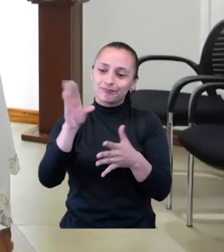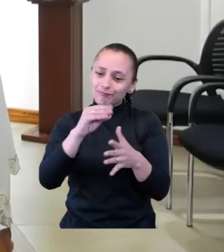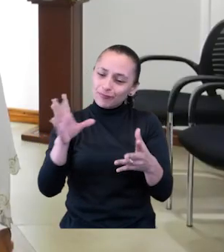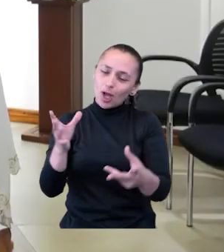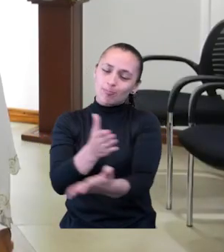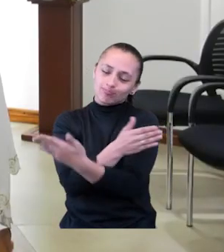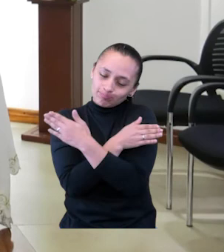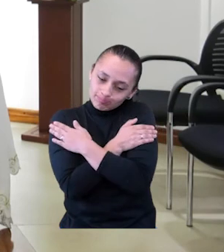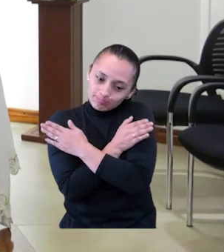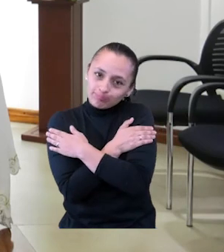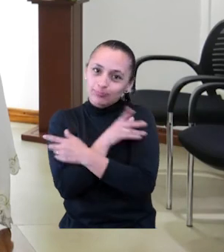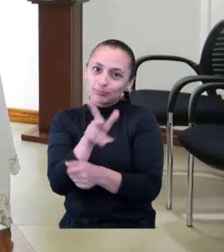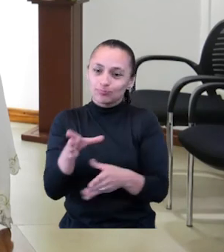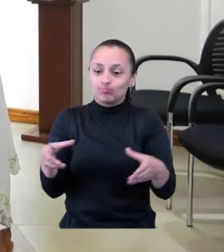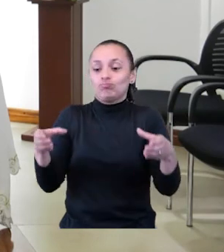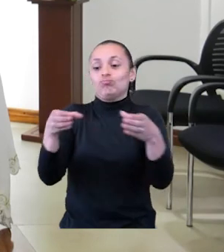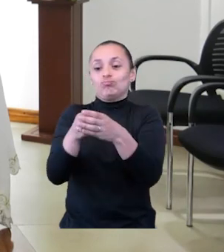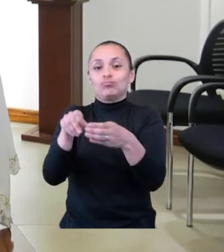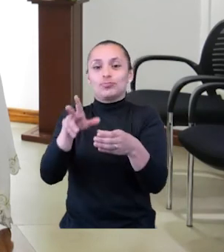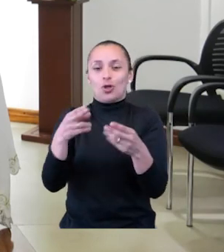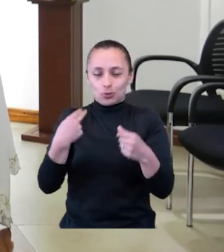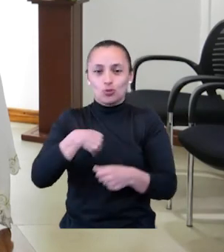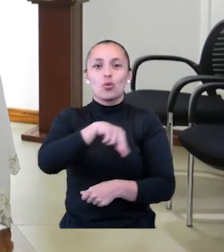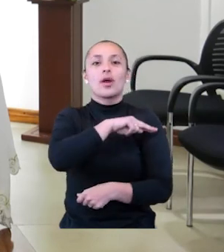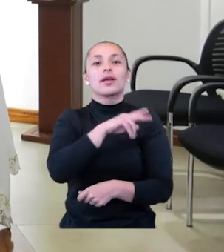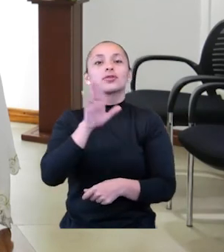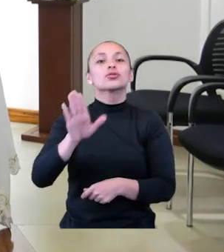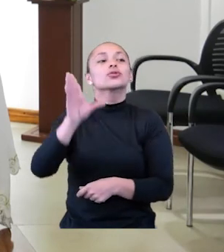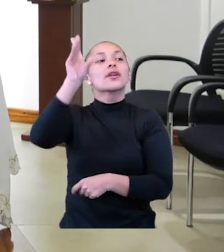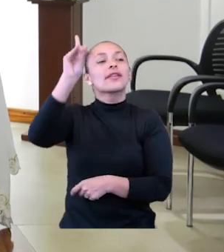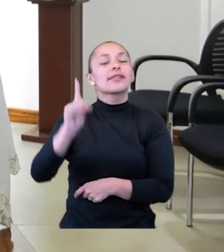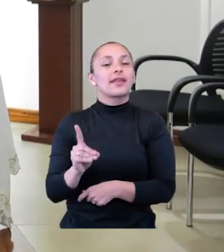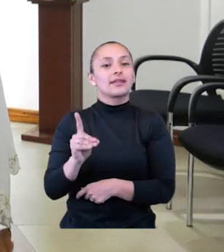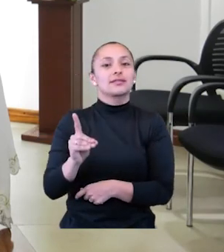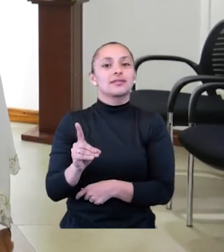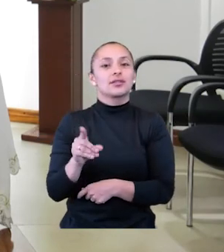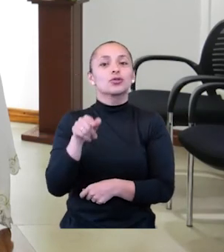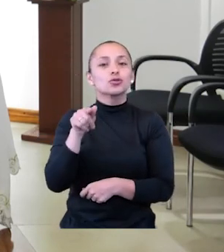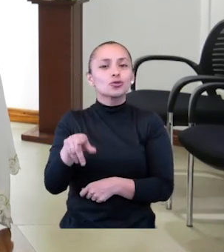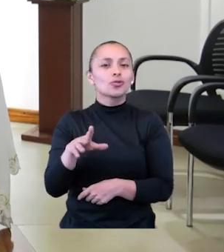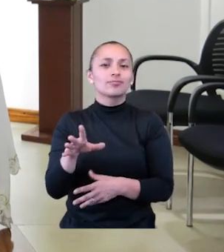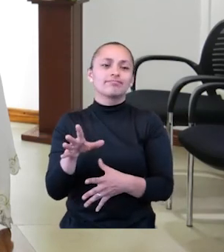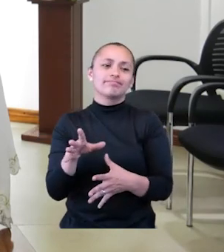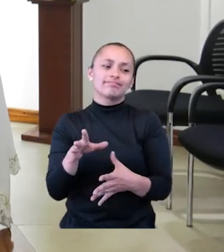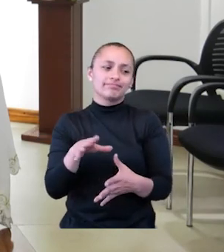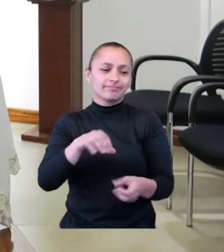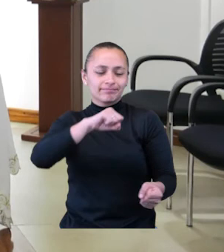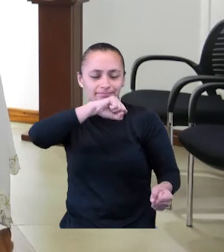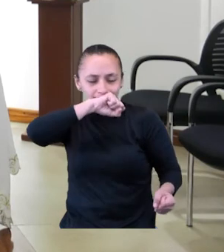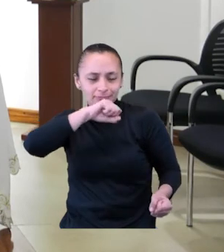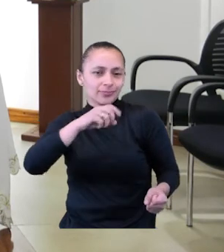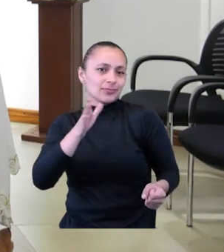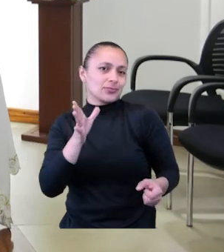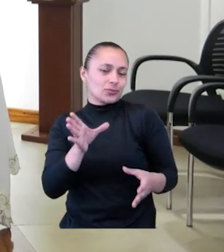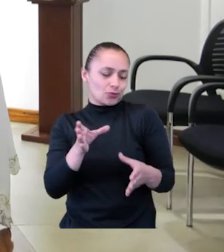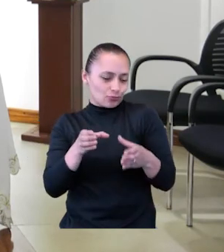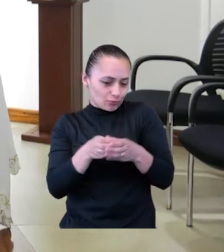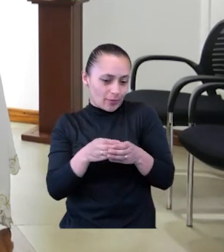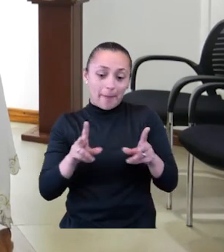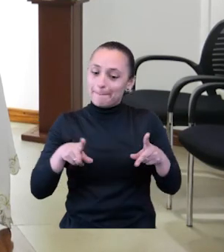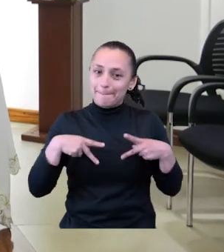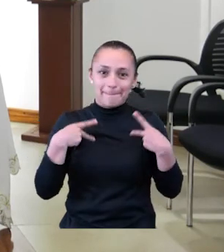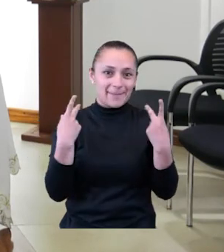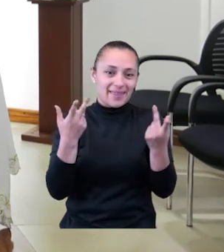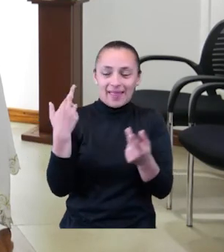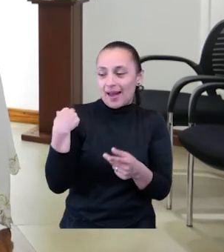aquellos hermanos nuestros que decidieron tener esa vocación de vida religiosa no de vida